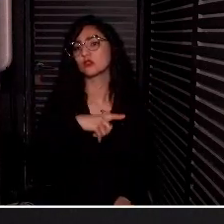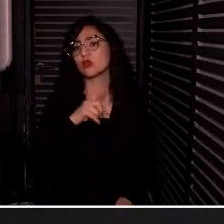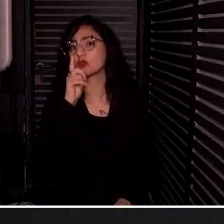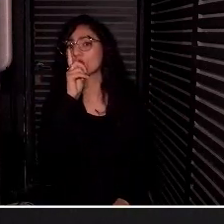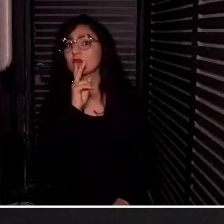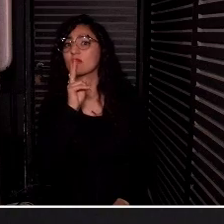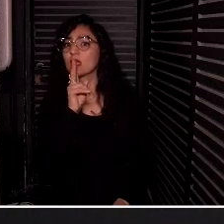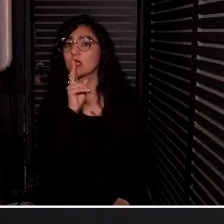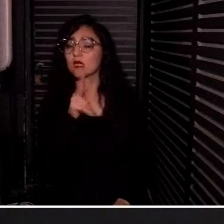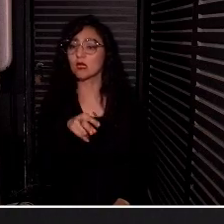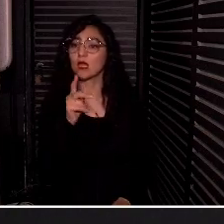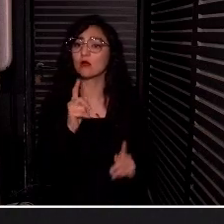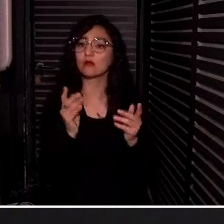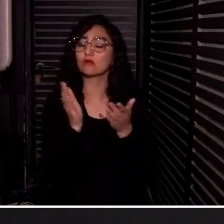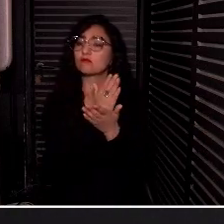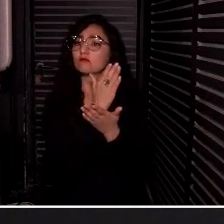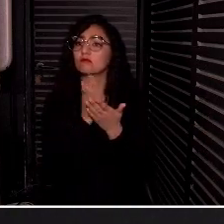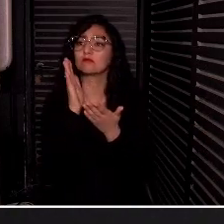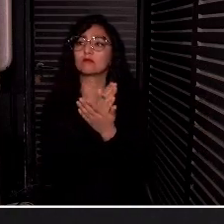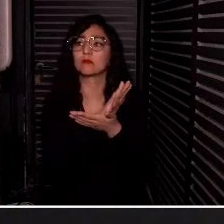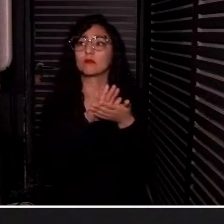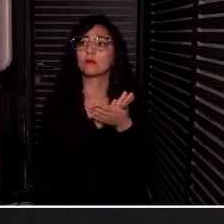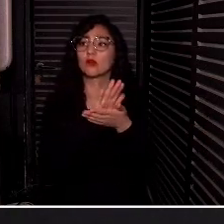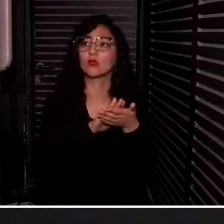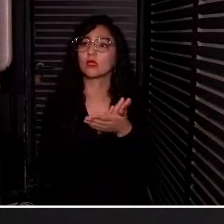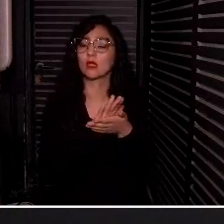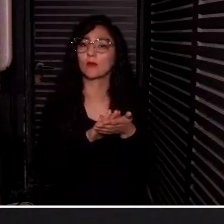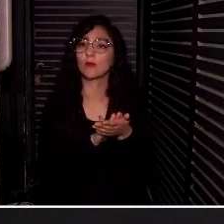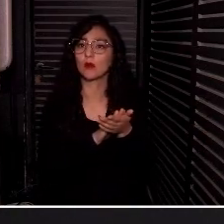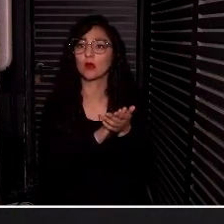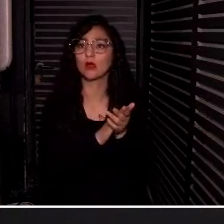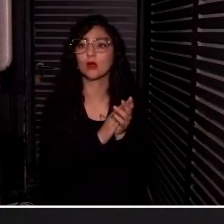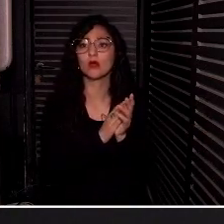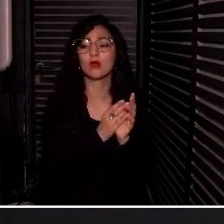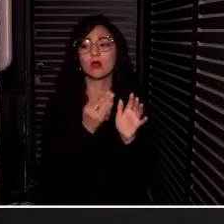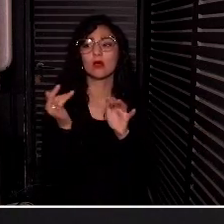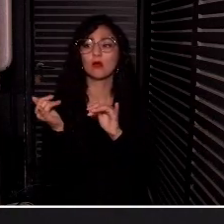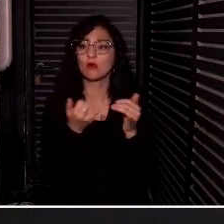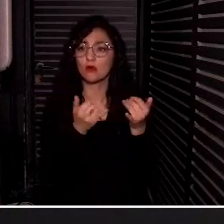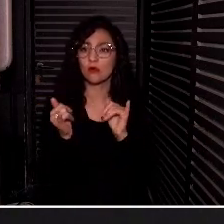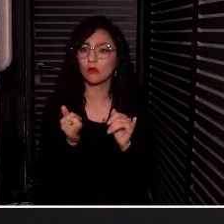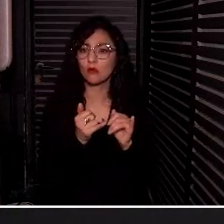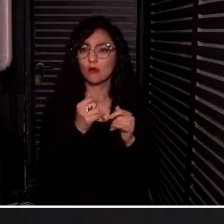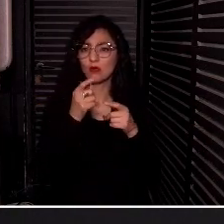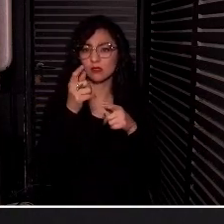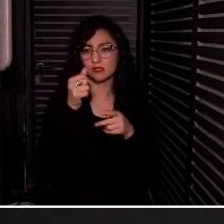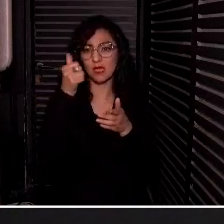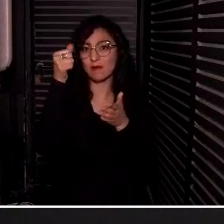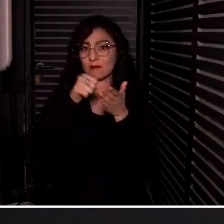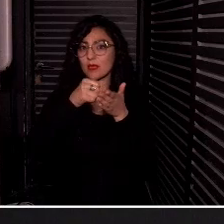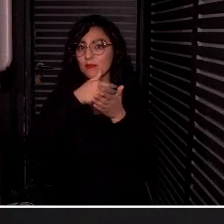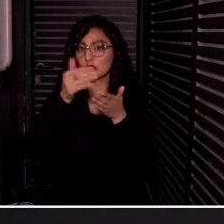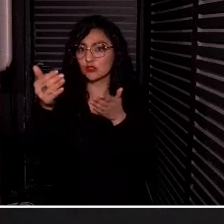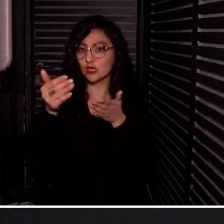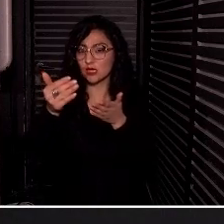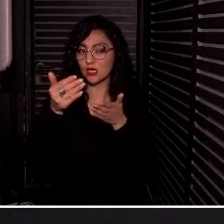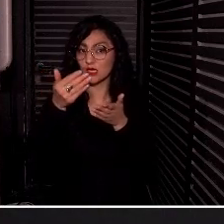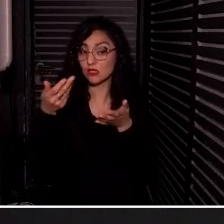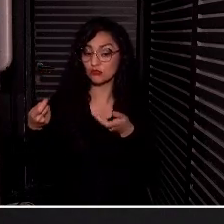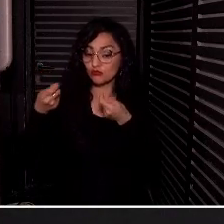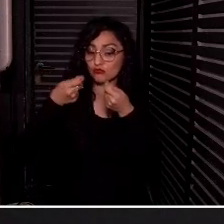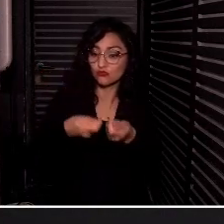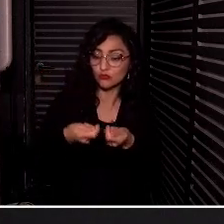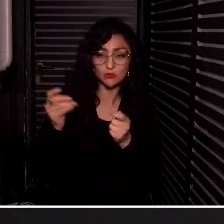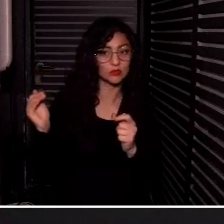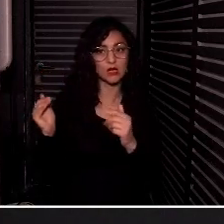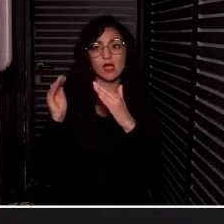también cierta publicidad por ejemplo nosotros no damos publicidad de casas de juego donde hay 6000 millones al año porque para nosotros las